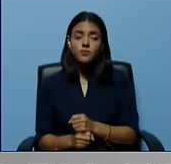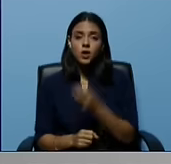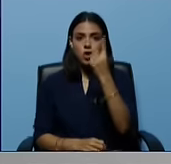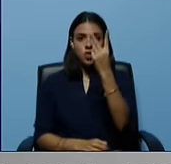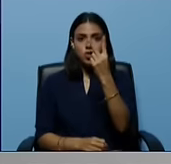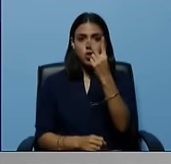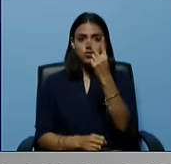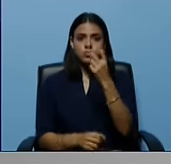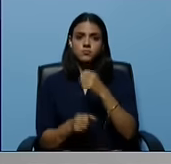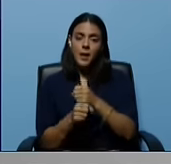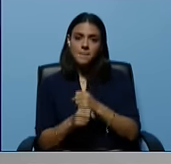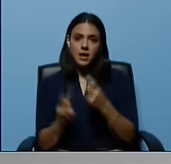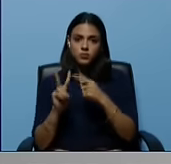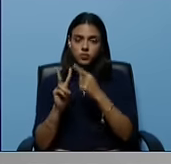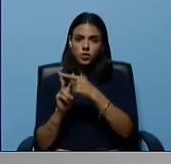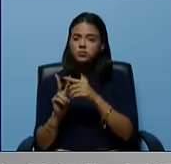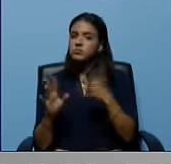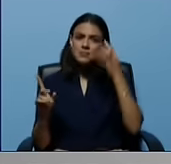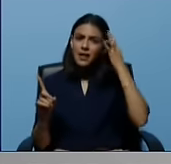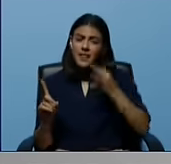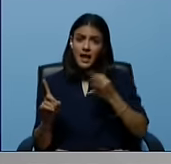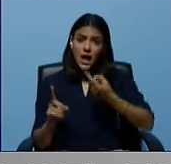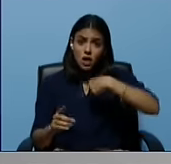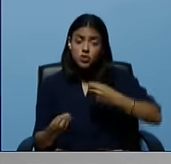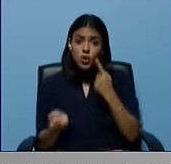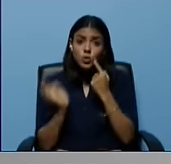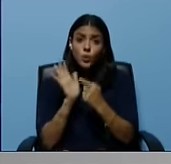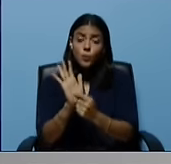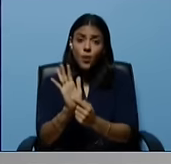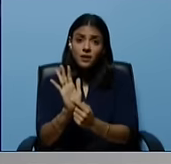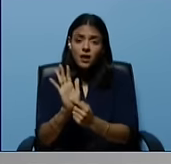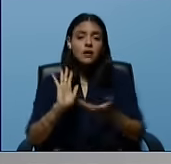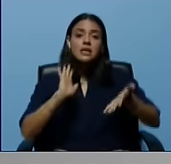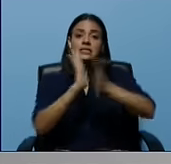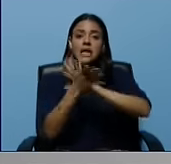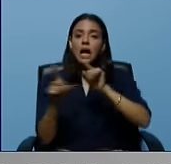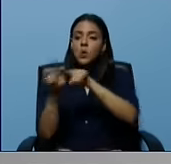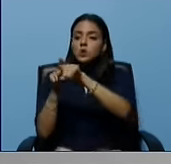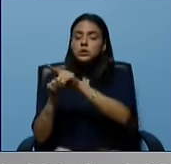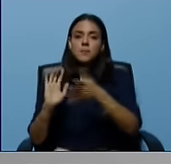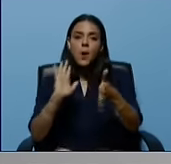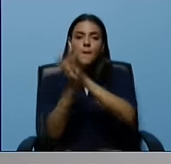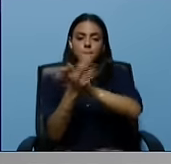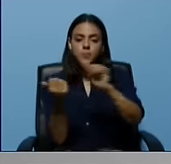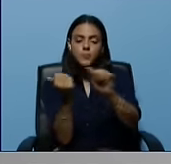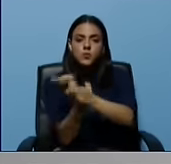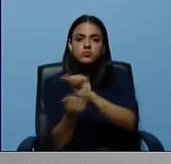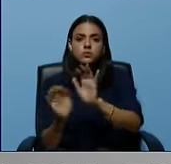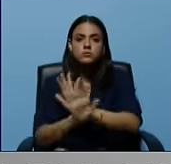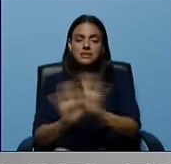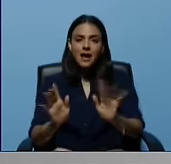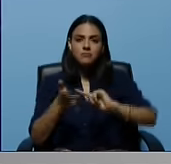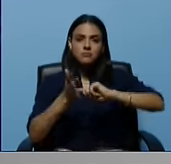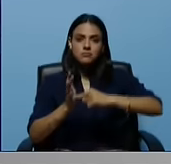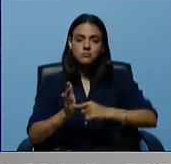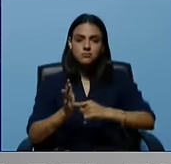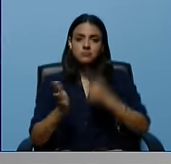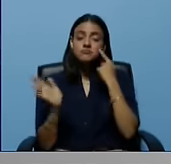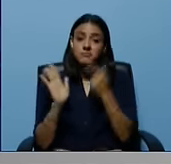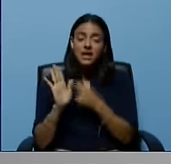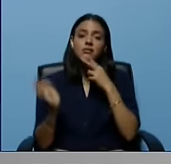cosas. Que con esto se acabe el chisme, según las palabras de mi maestro de psiquiatría, Fernando